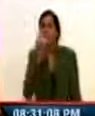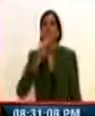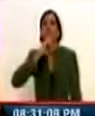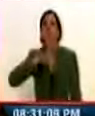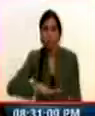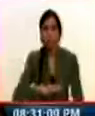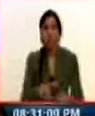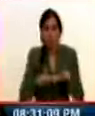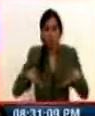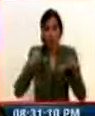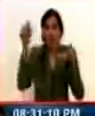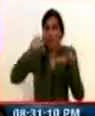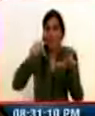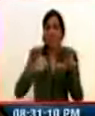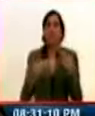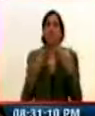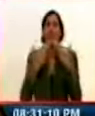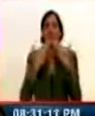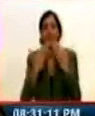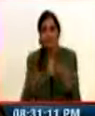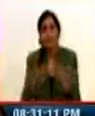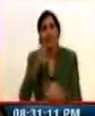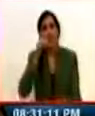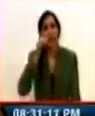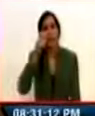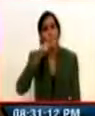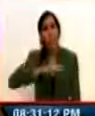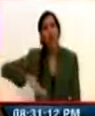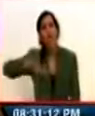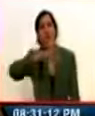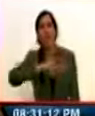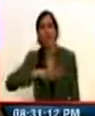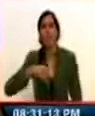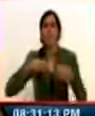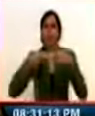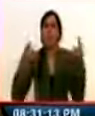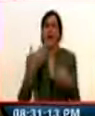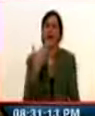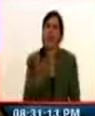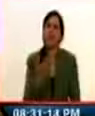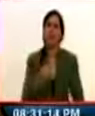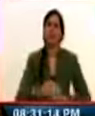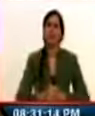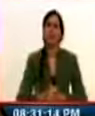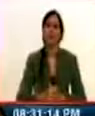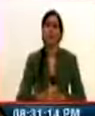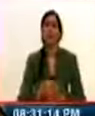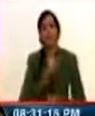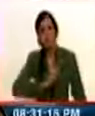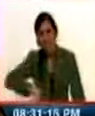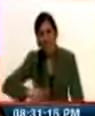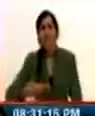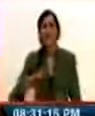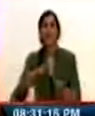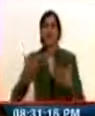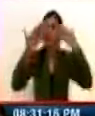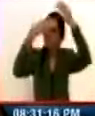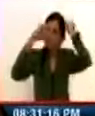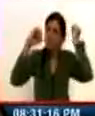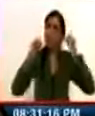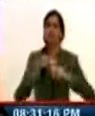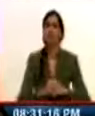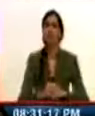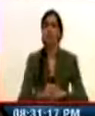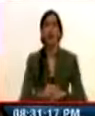histórico. Nosotros agradecíamos al pueblo de Panamá, agradecíamos al gobierno de Panamá, a su presidente, a su canciller,